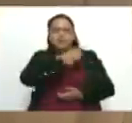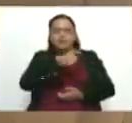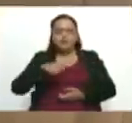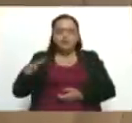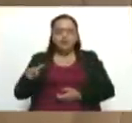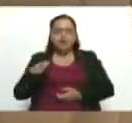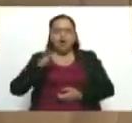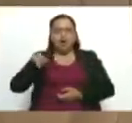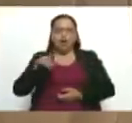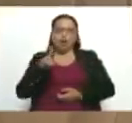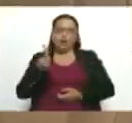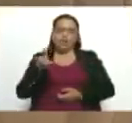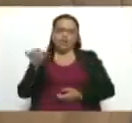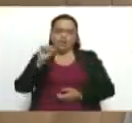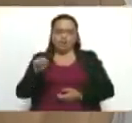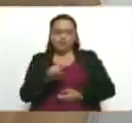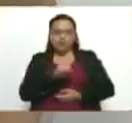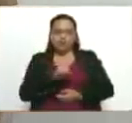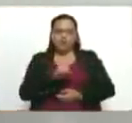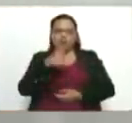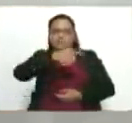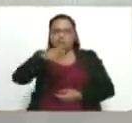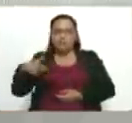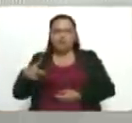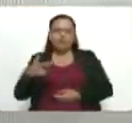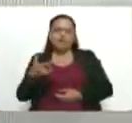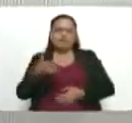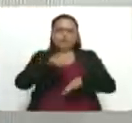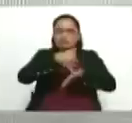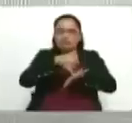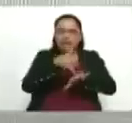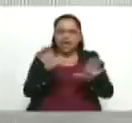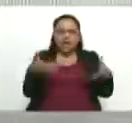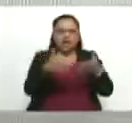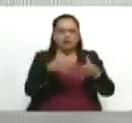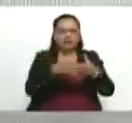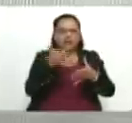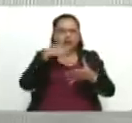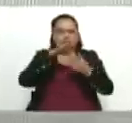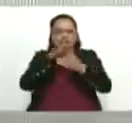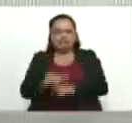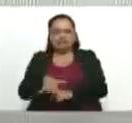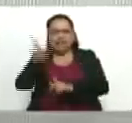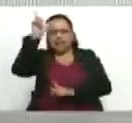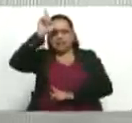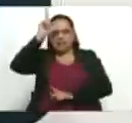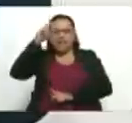judías, de comunistas, de homosexuales, en campos de concentración nazi. Sí.